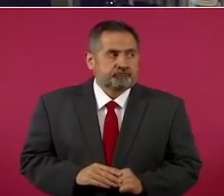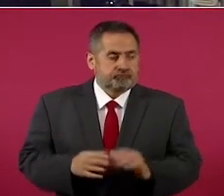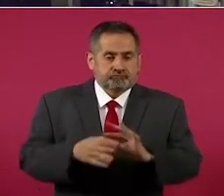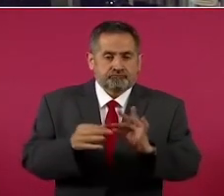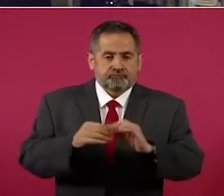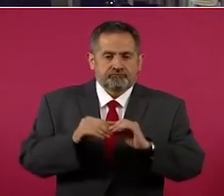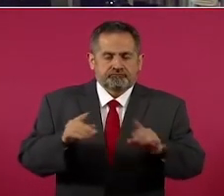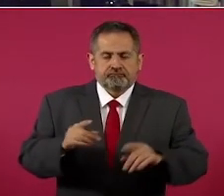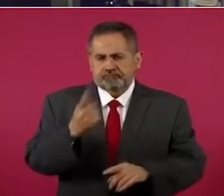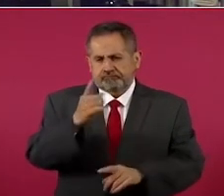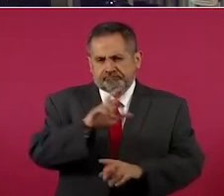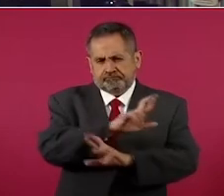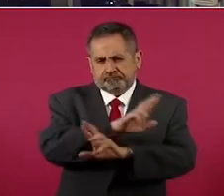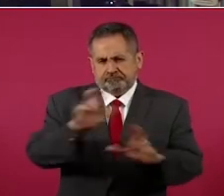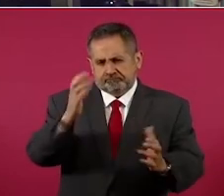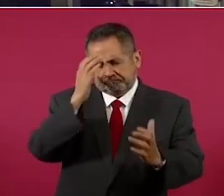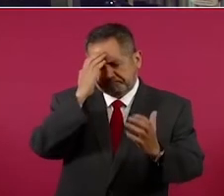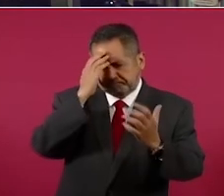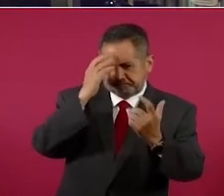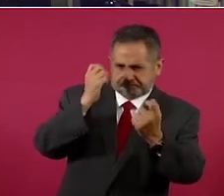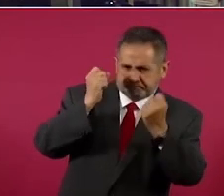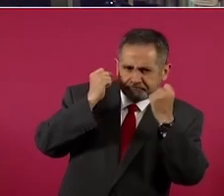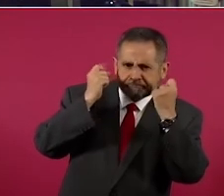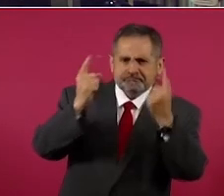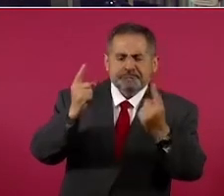nuestro reconocimiento